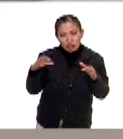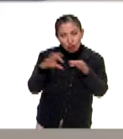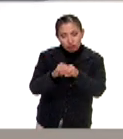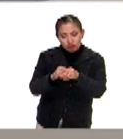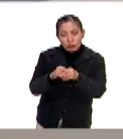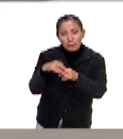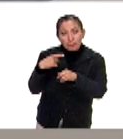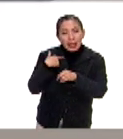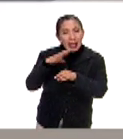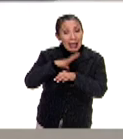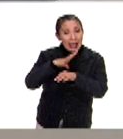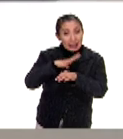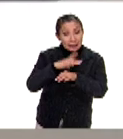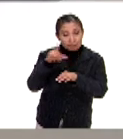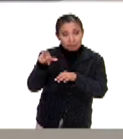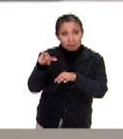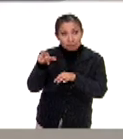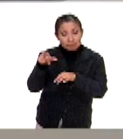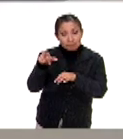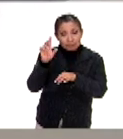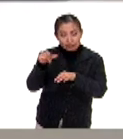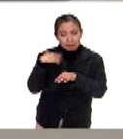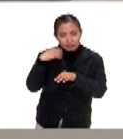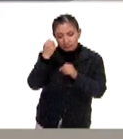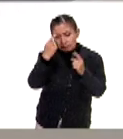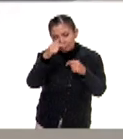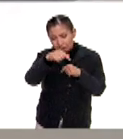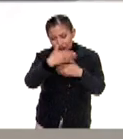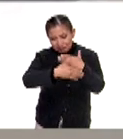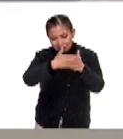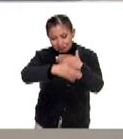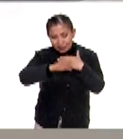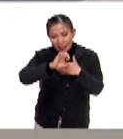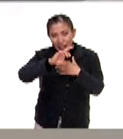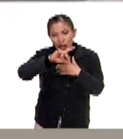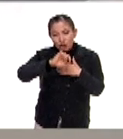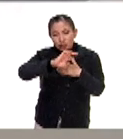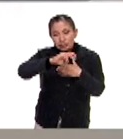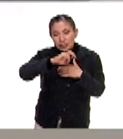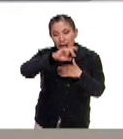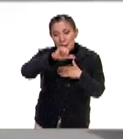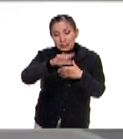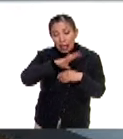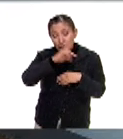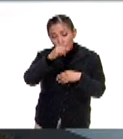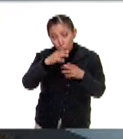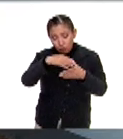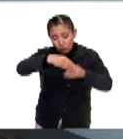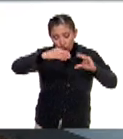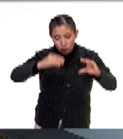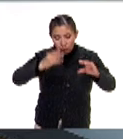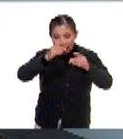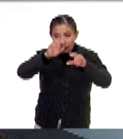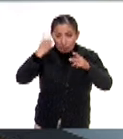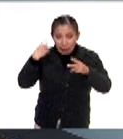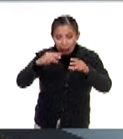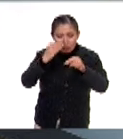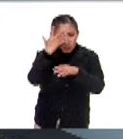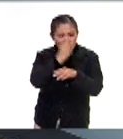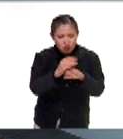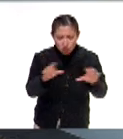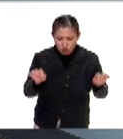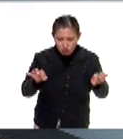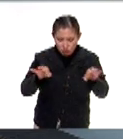él. De hecho, existe entre el archivo de Carlos Chávez, existe un estuche de viaje muy